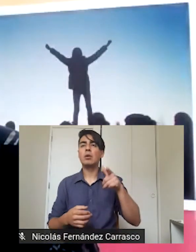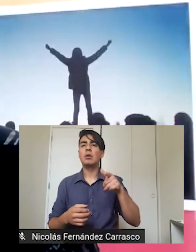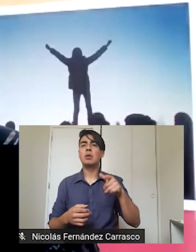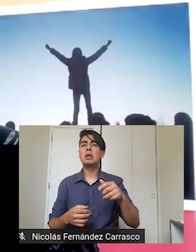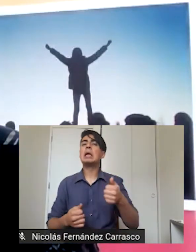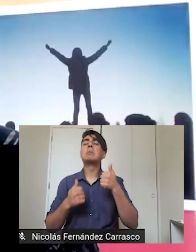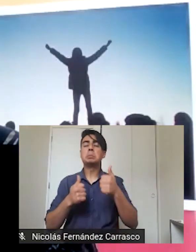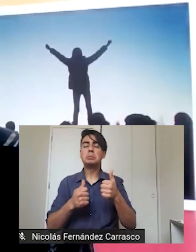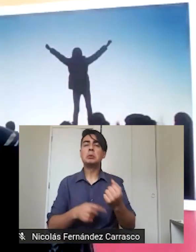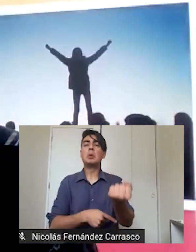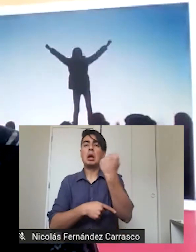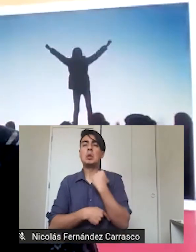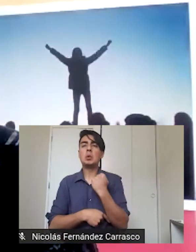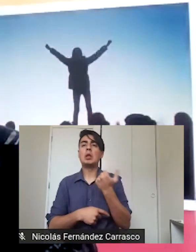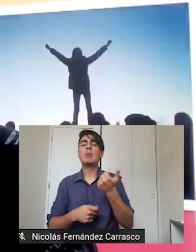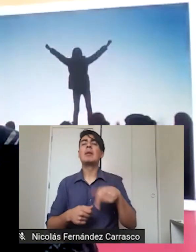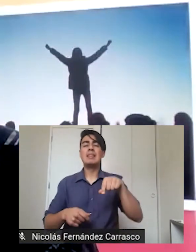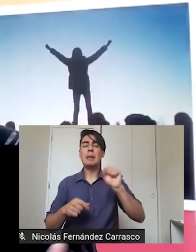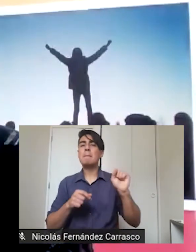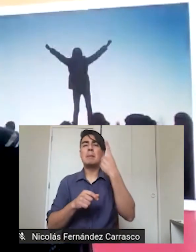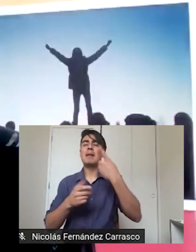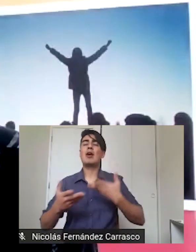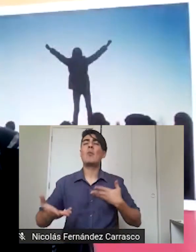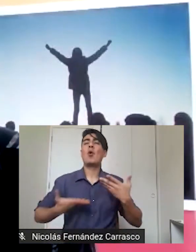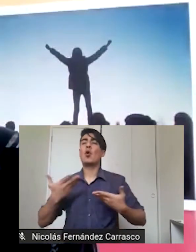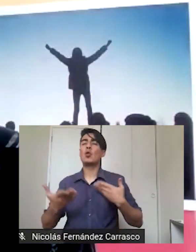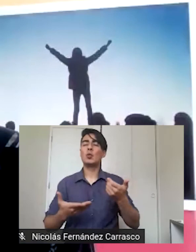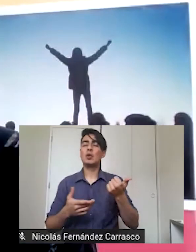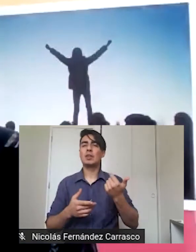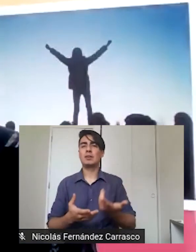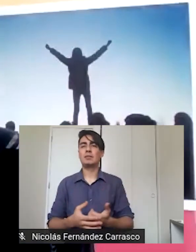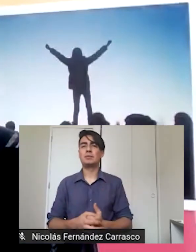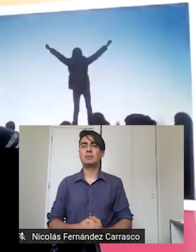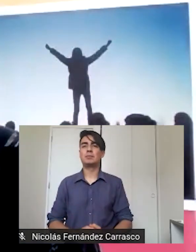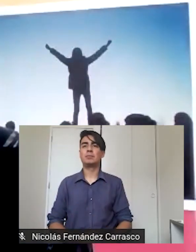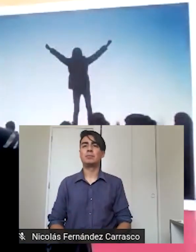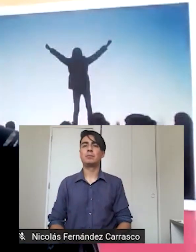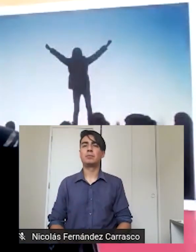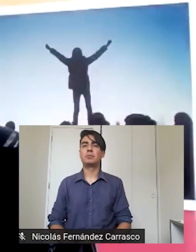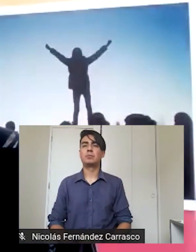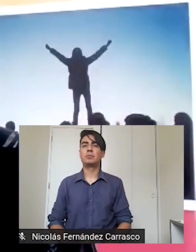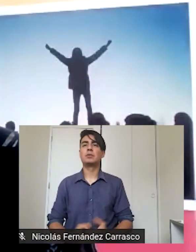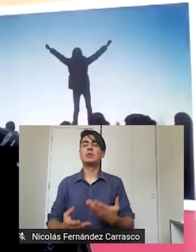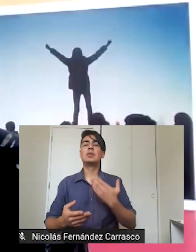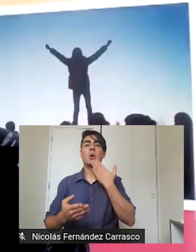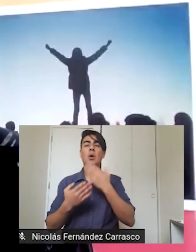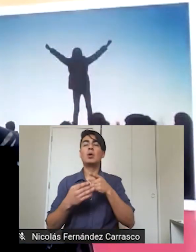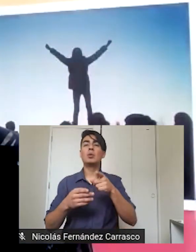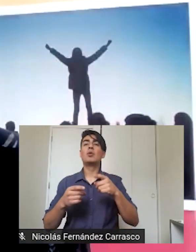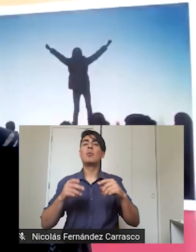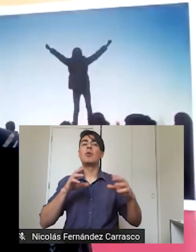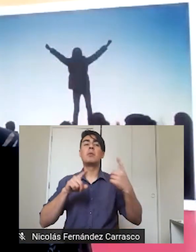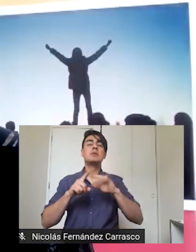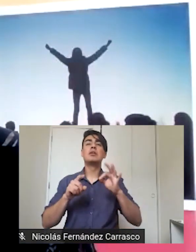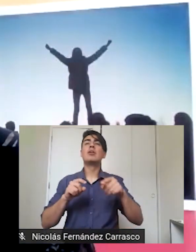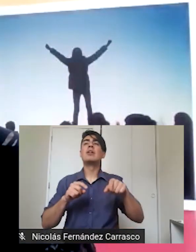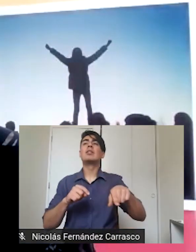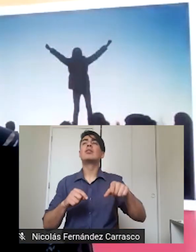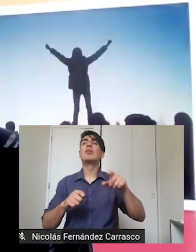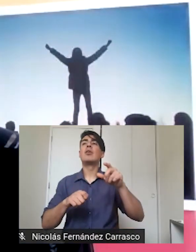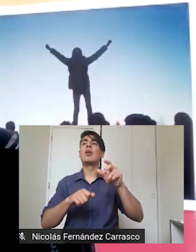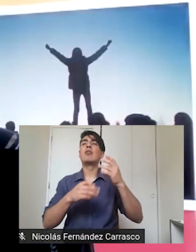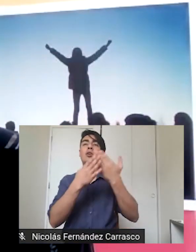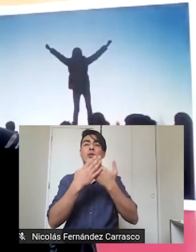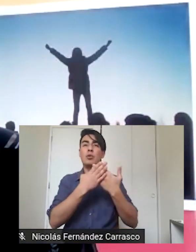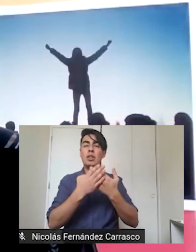creo que es muy útil hablar de estas conductas primero. Y creo que cuando hablas de los alumnos que son